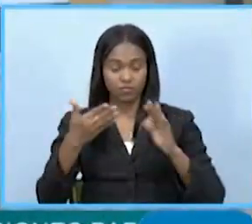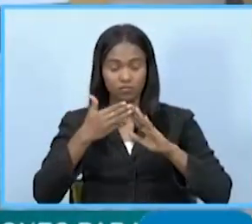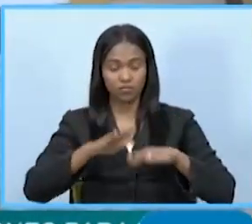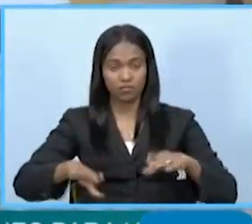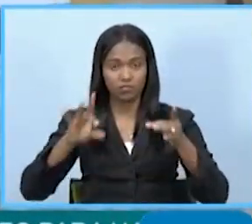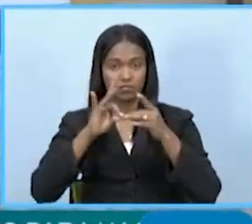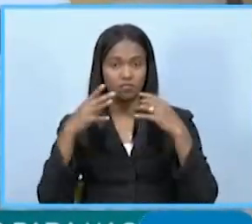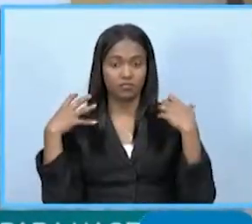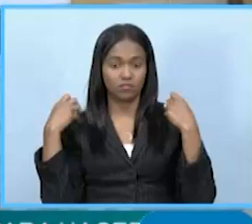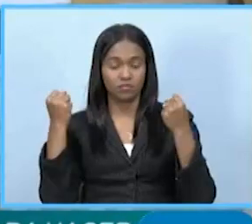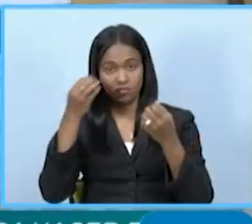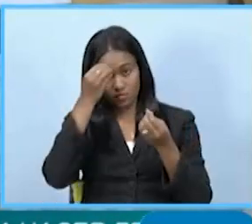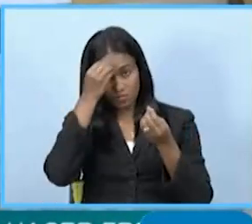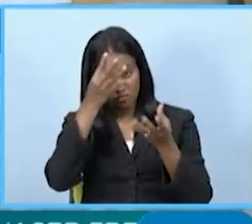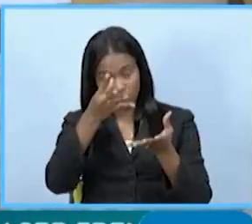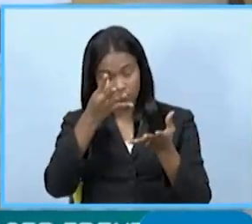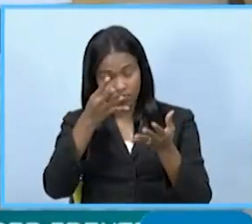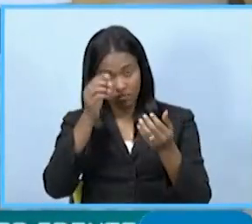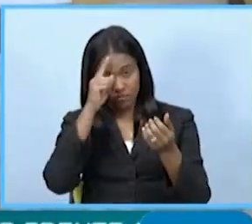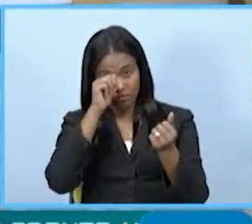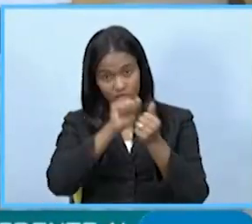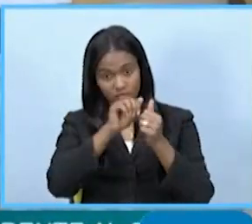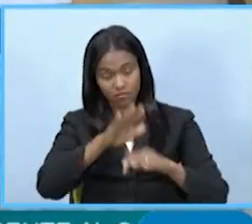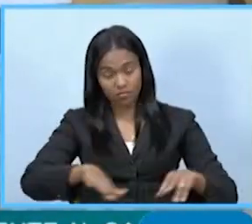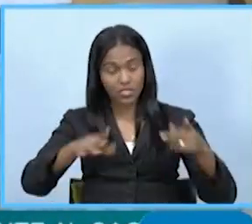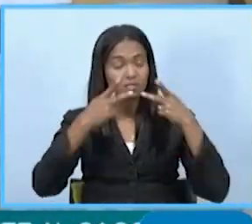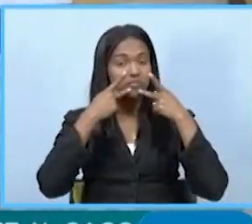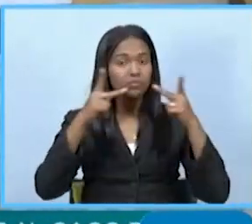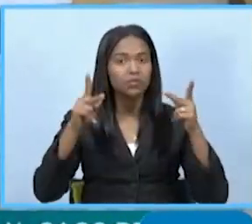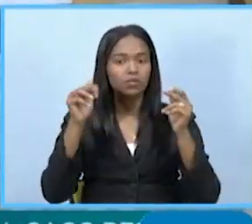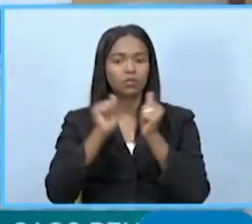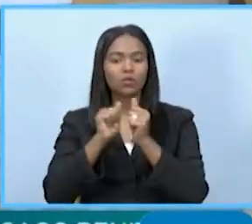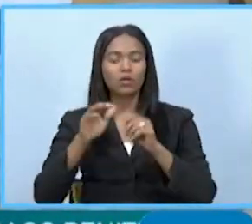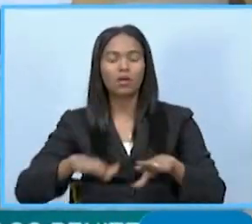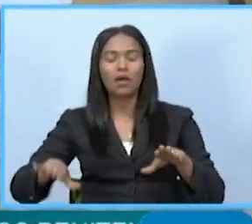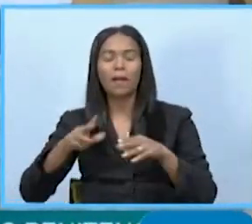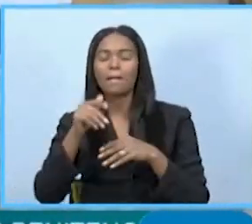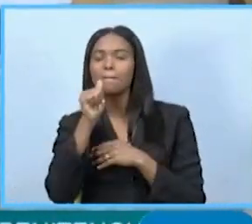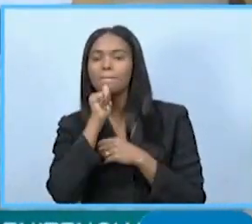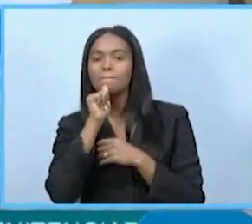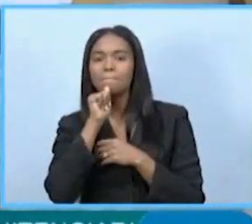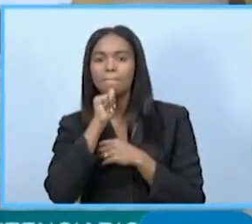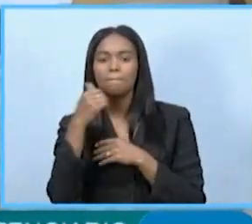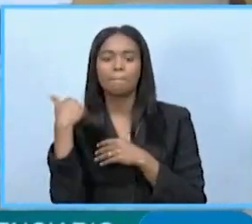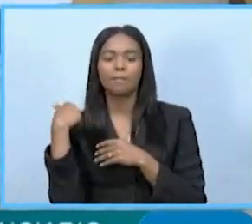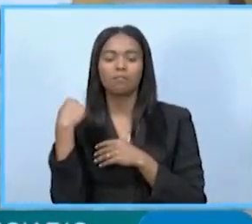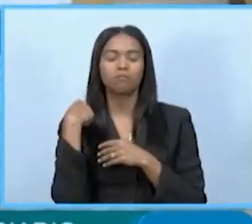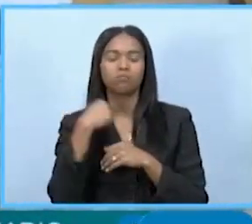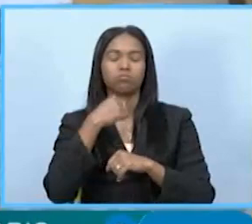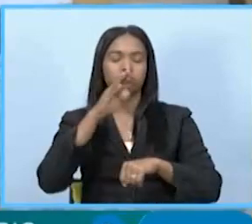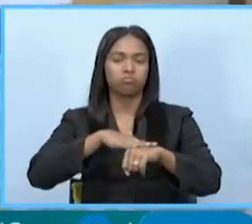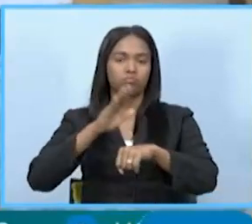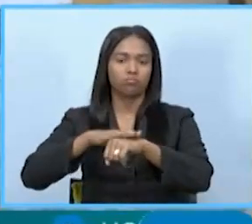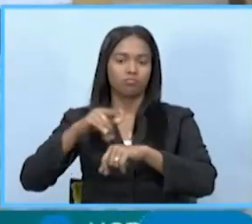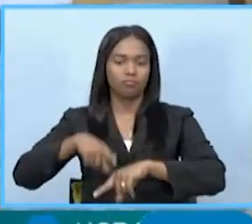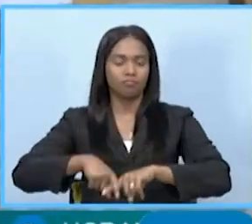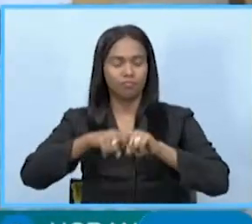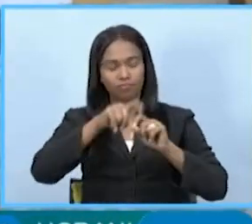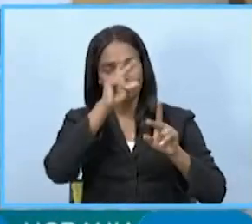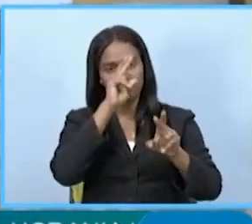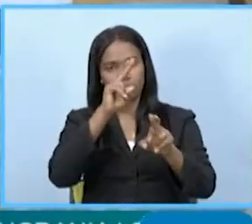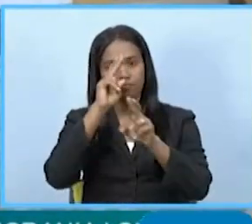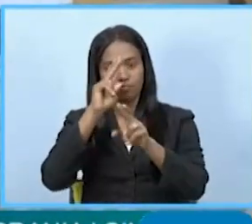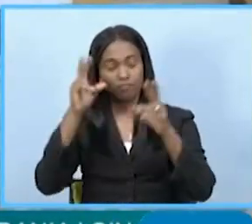salud se informa que tanto a nivel público como a nivel privado estamos llamando a un paro respetando